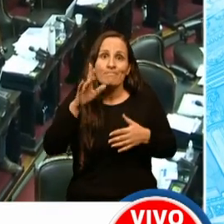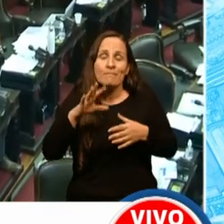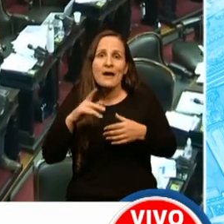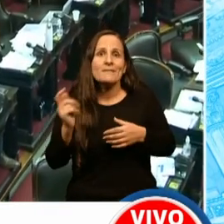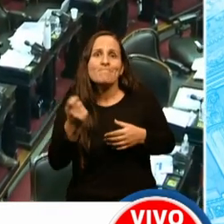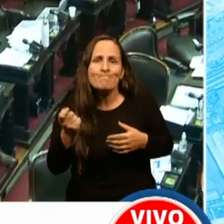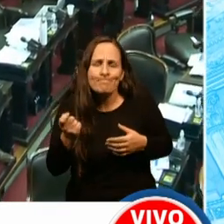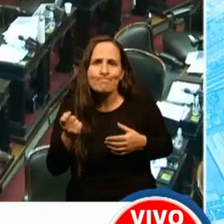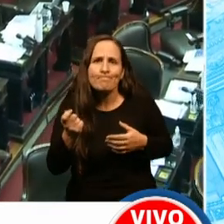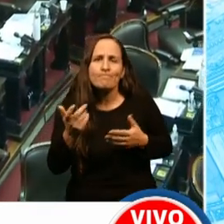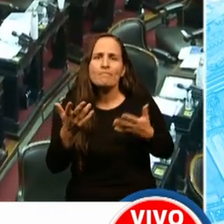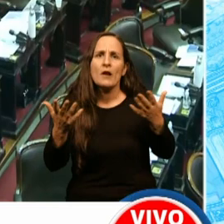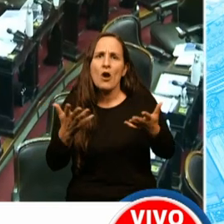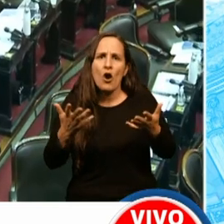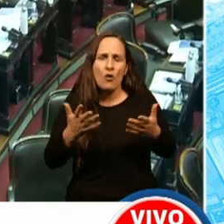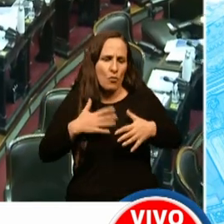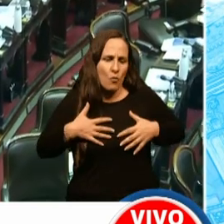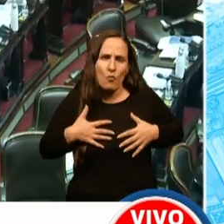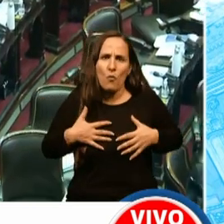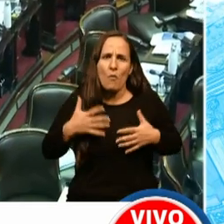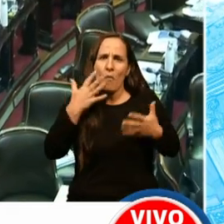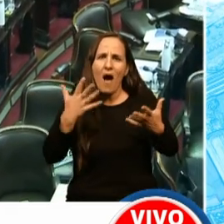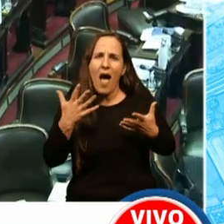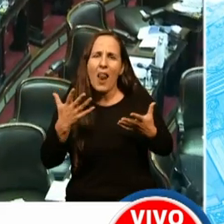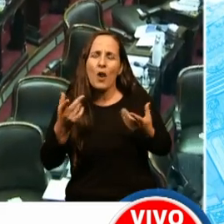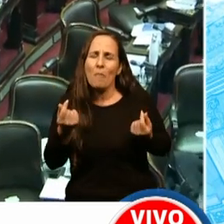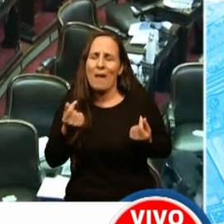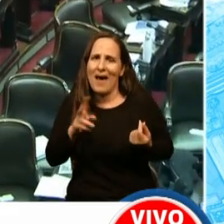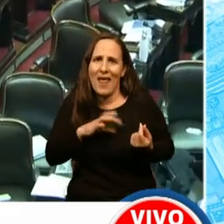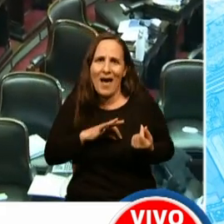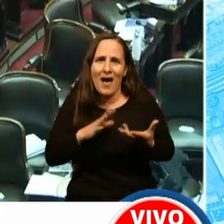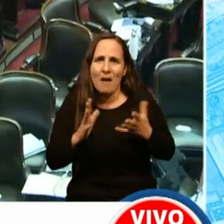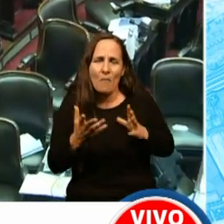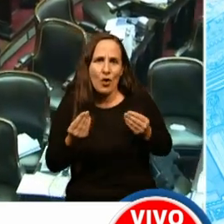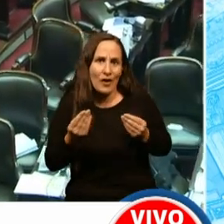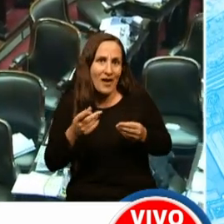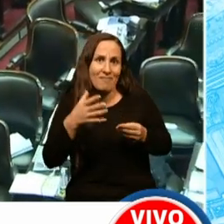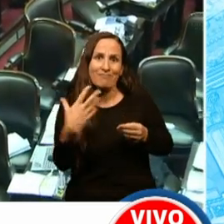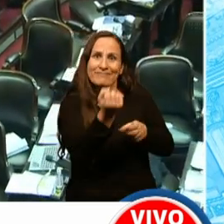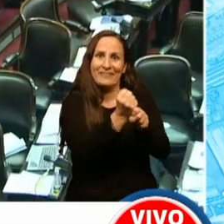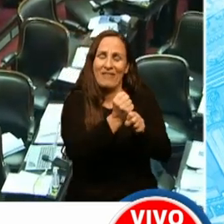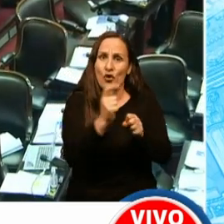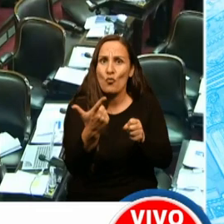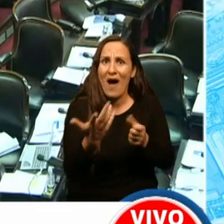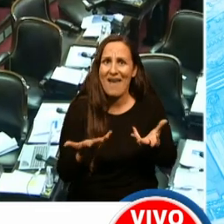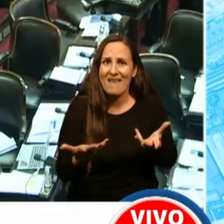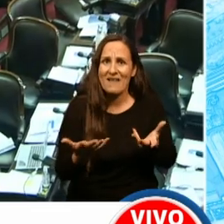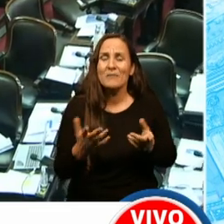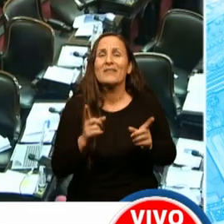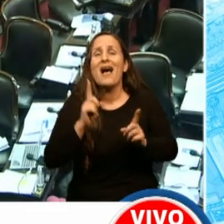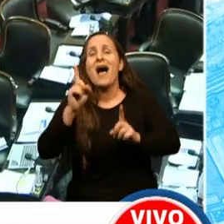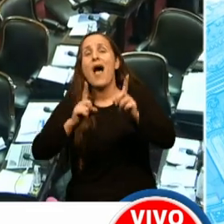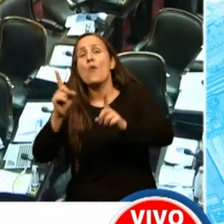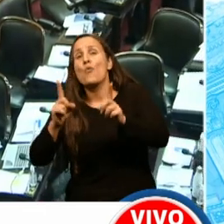oa la explotación de su propio cuerpo porque el mercado laboral no las incluye sólo algunas